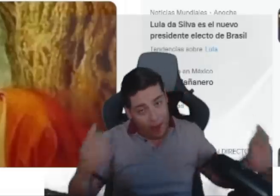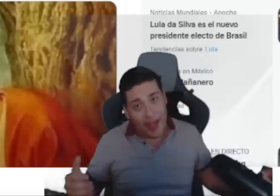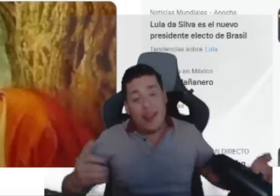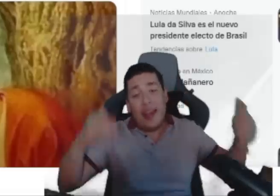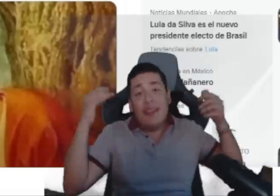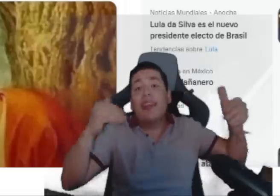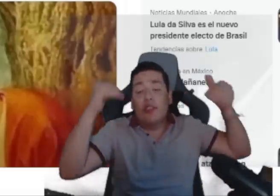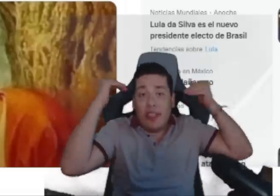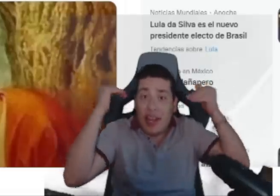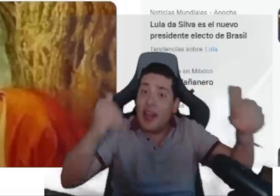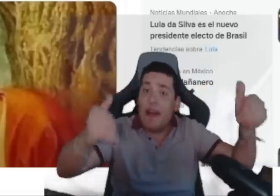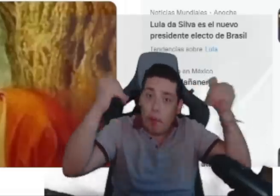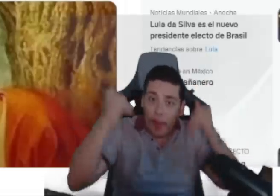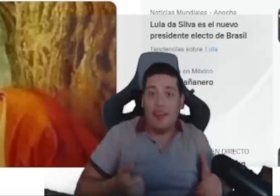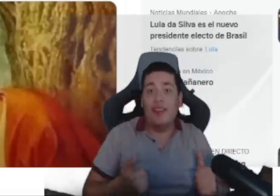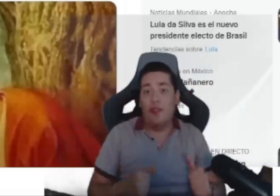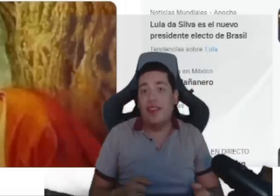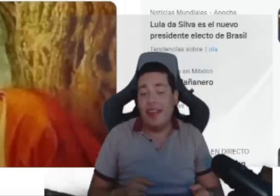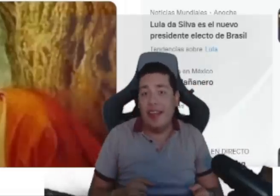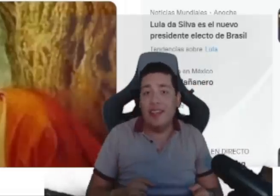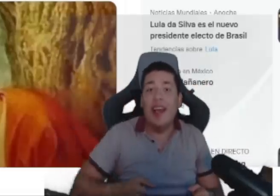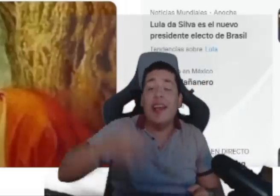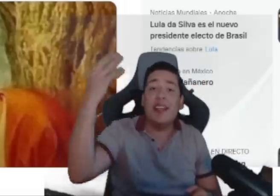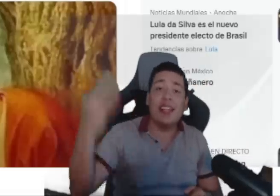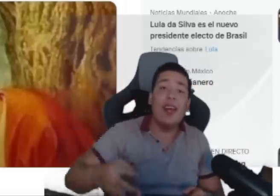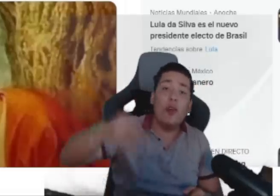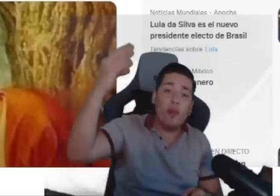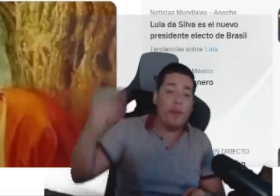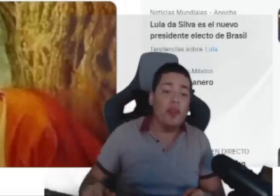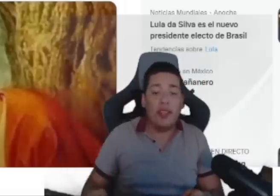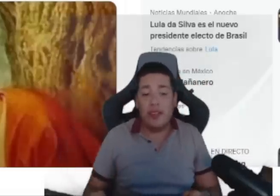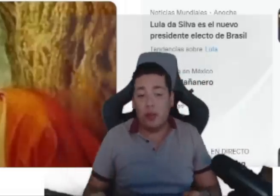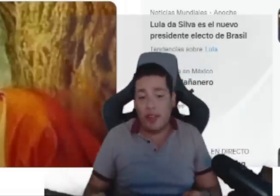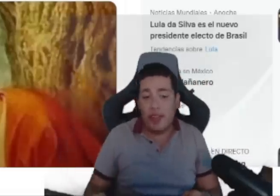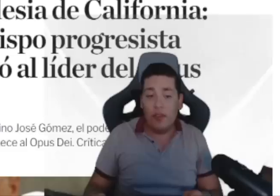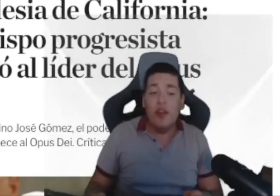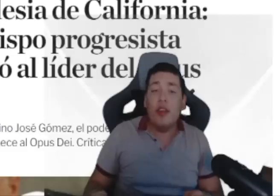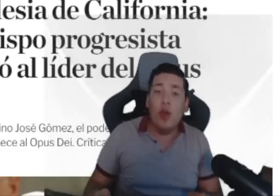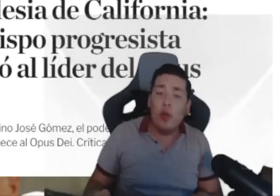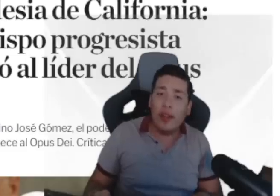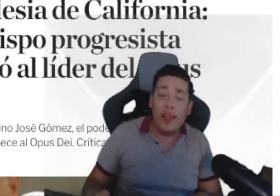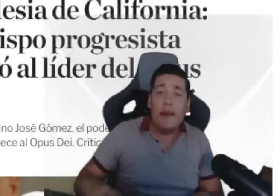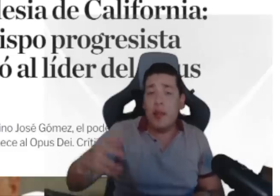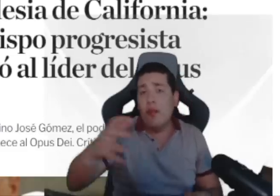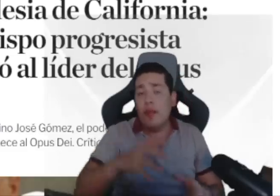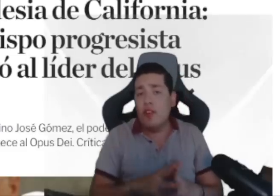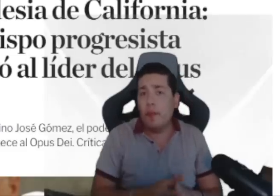la verdad es que los que tienen el poder dentro de esta iglesia están corrompidos hasta el tuétano. Y ojo